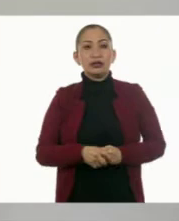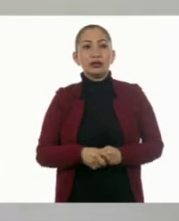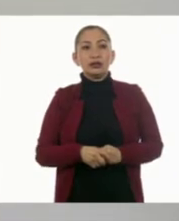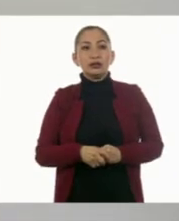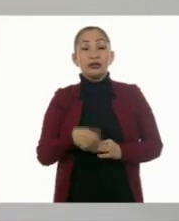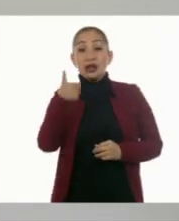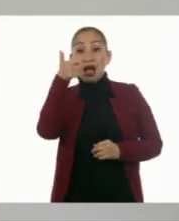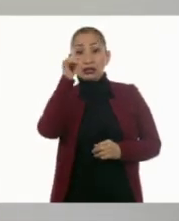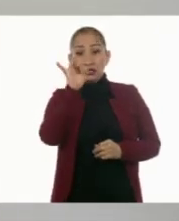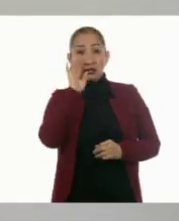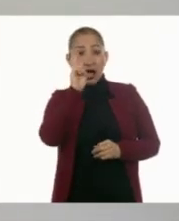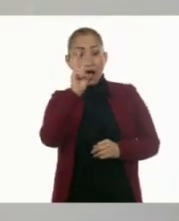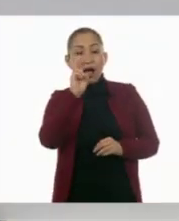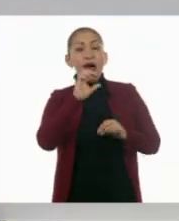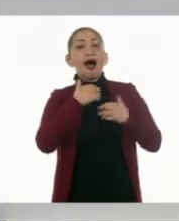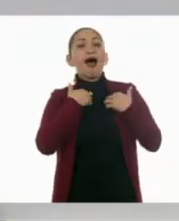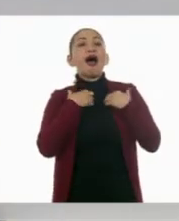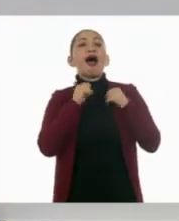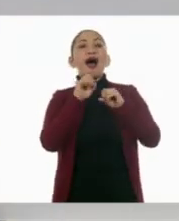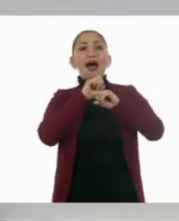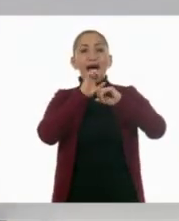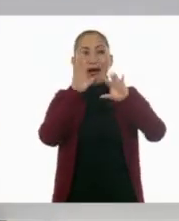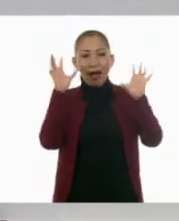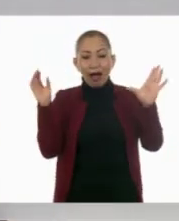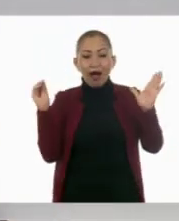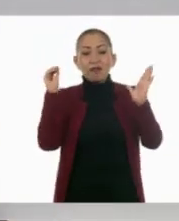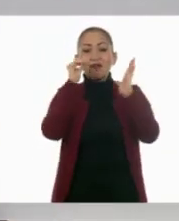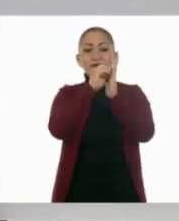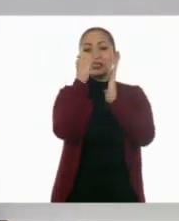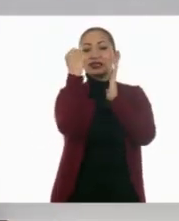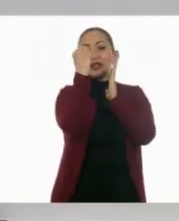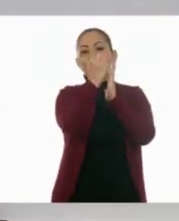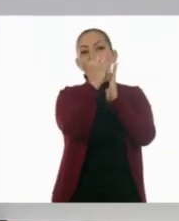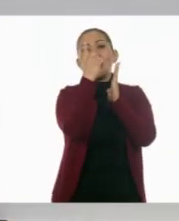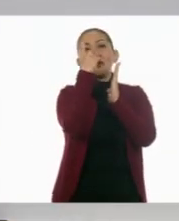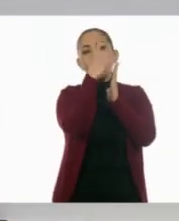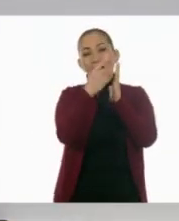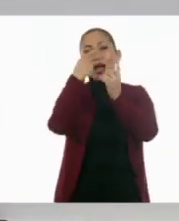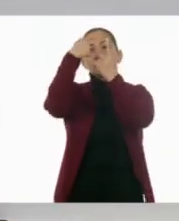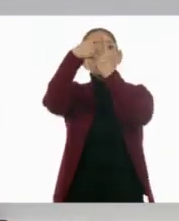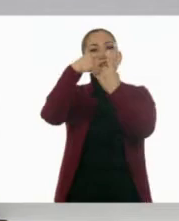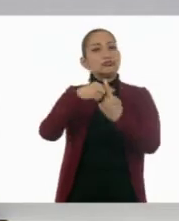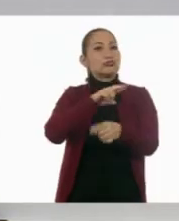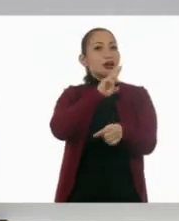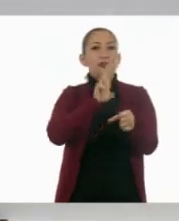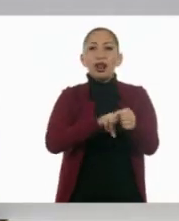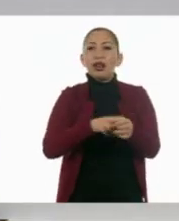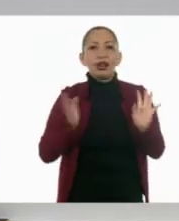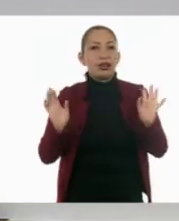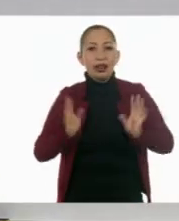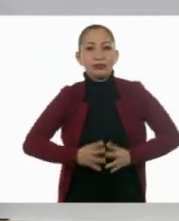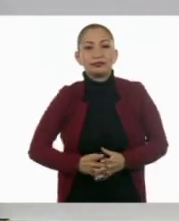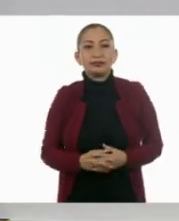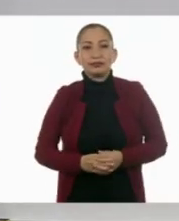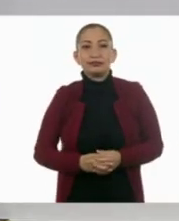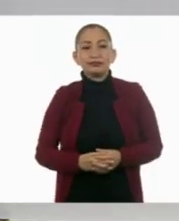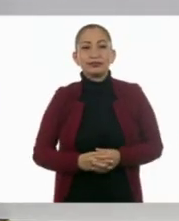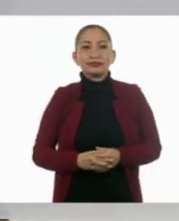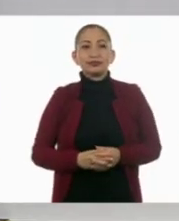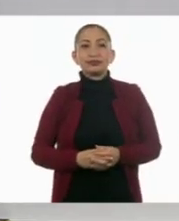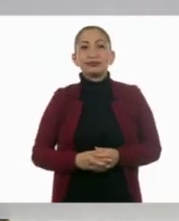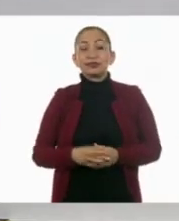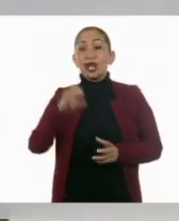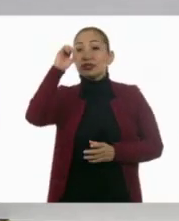De esta manera, yo creo que ya no les va a costar trabajo y van a poder realizar la suma como eventualmente la han hecho con números naturales. Vamos a